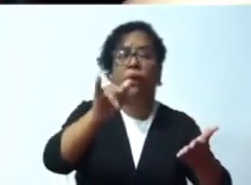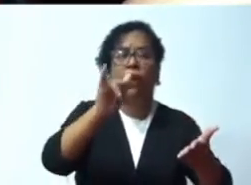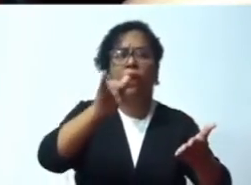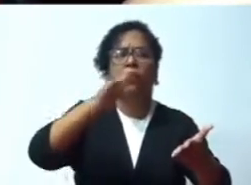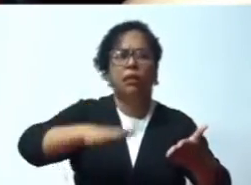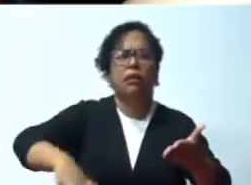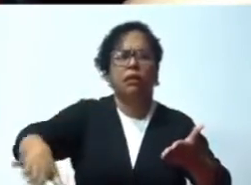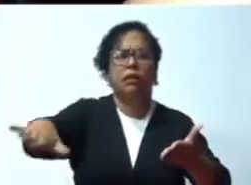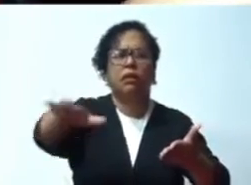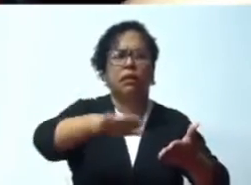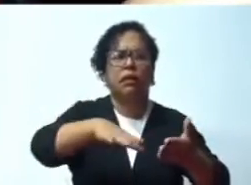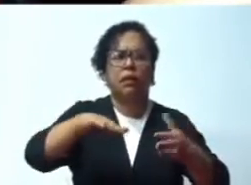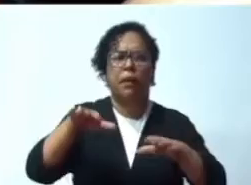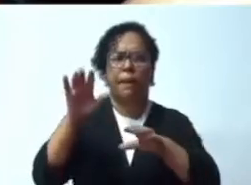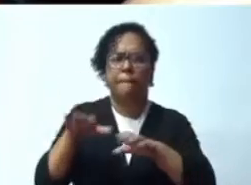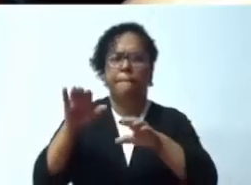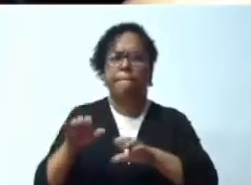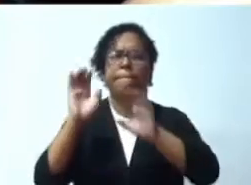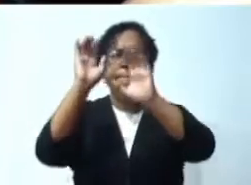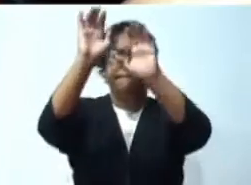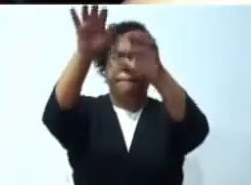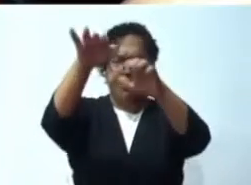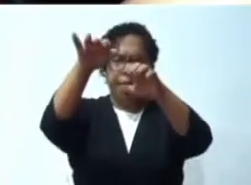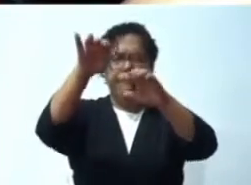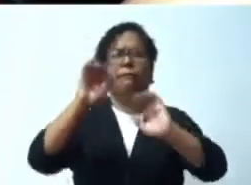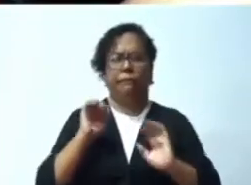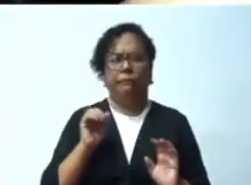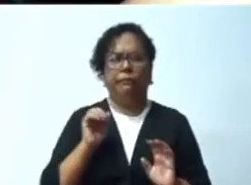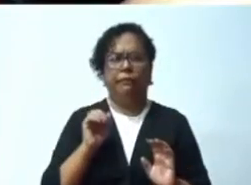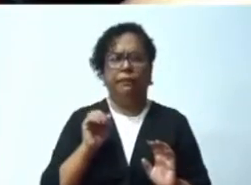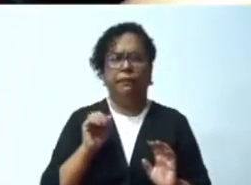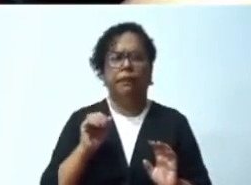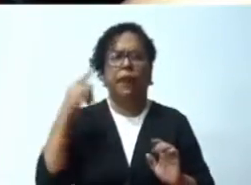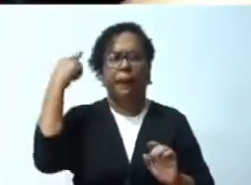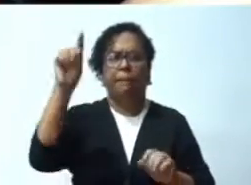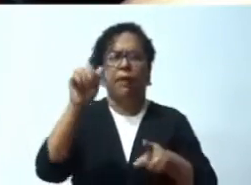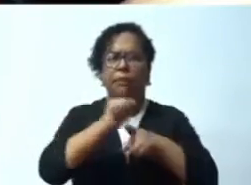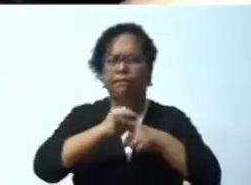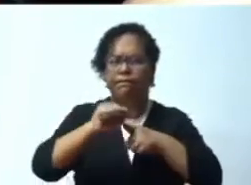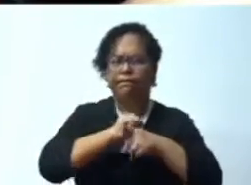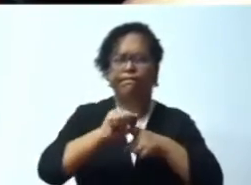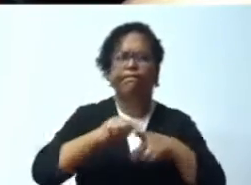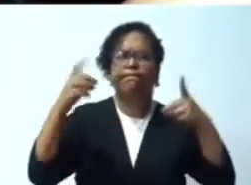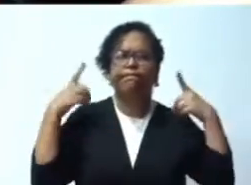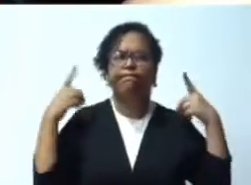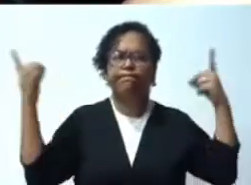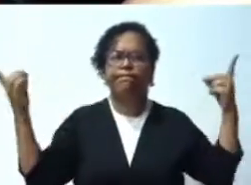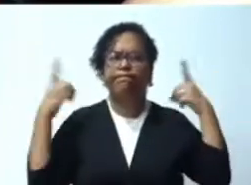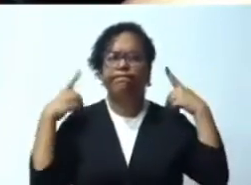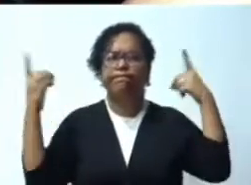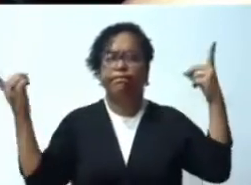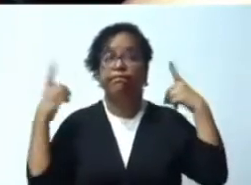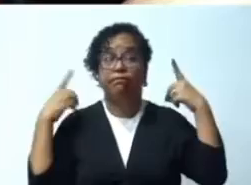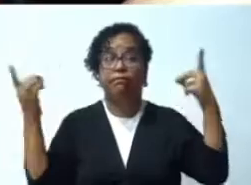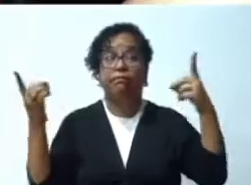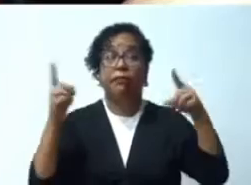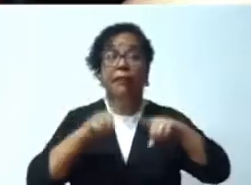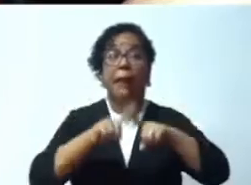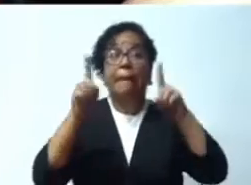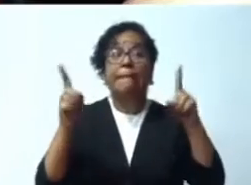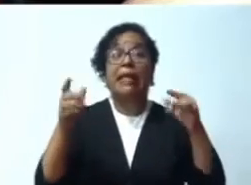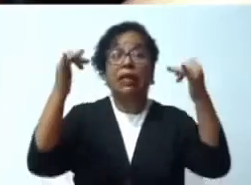La Antillana, le pedí que usted fuera canal de que pueda construir. Pero ahora hay un chantaje de